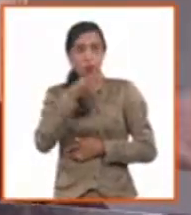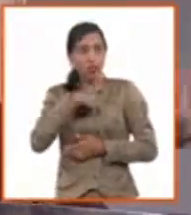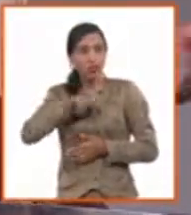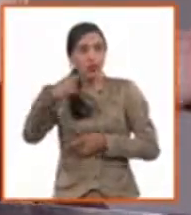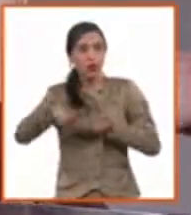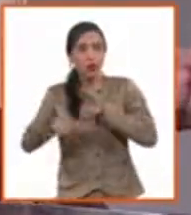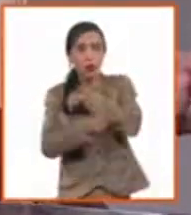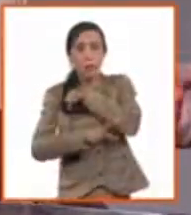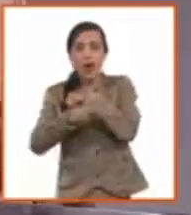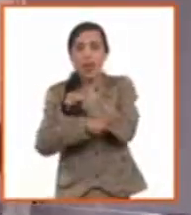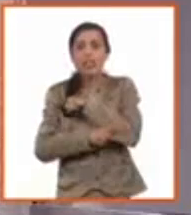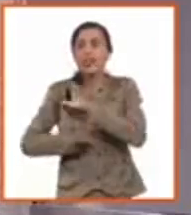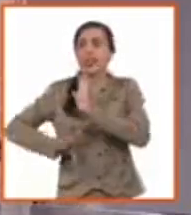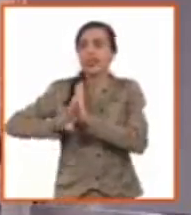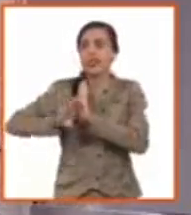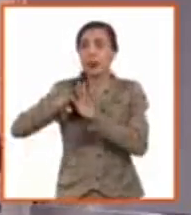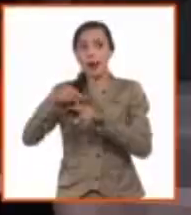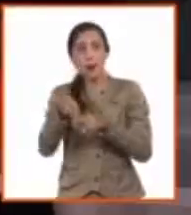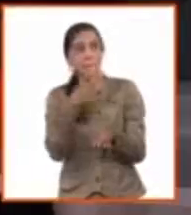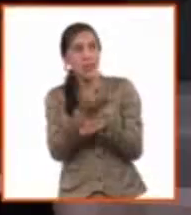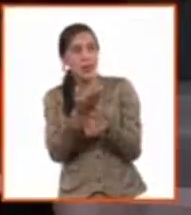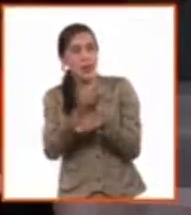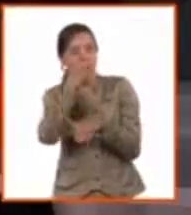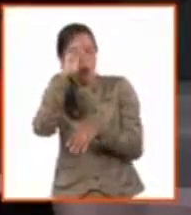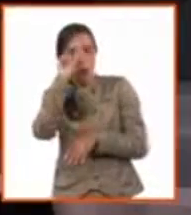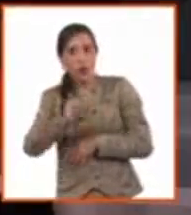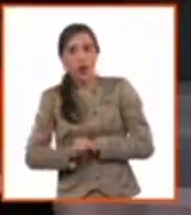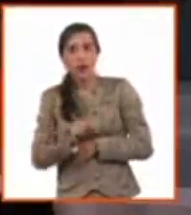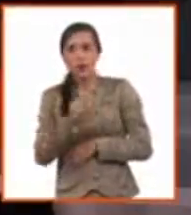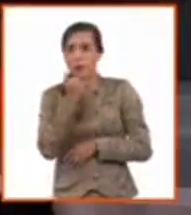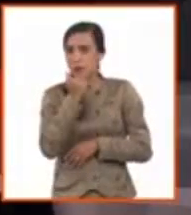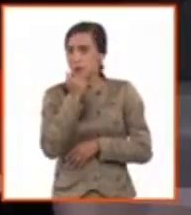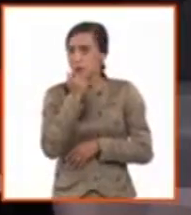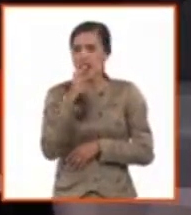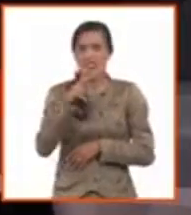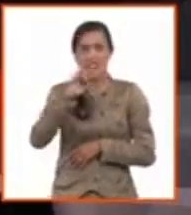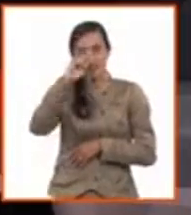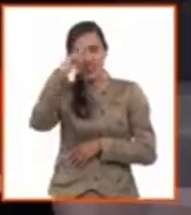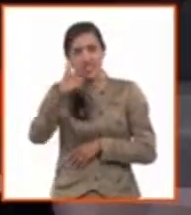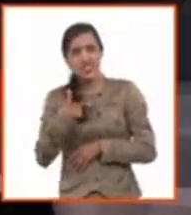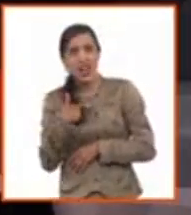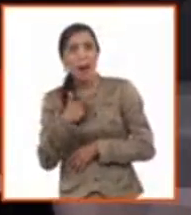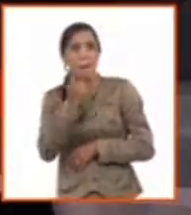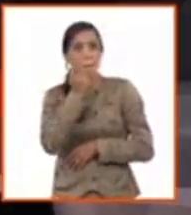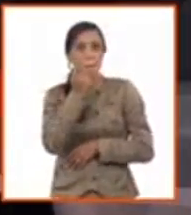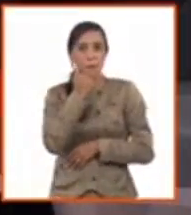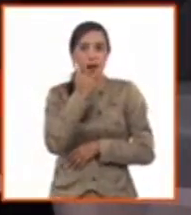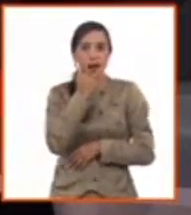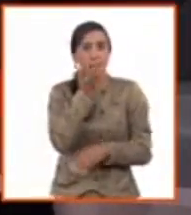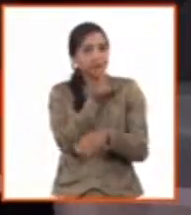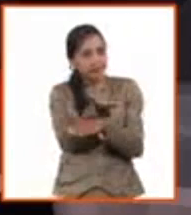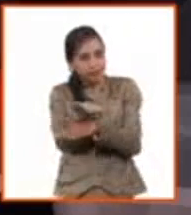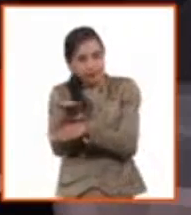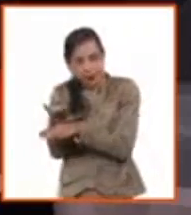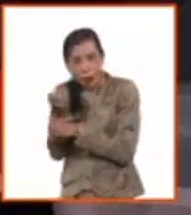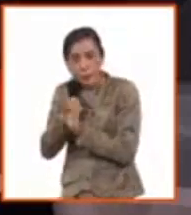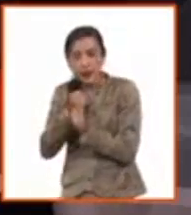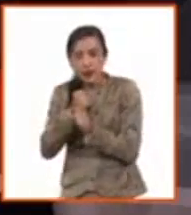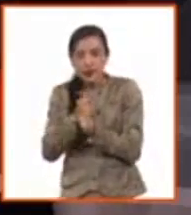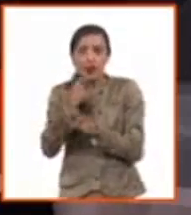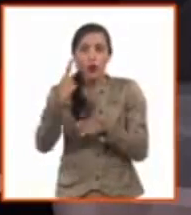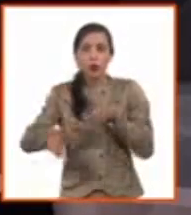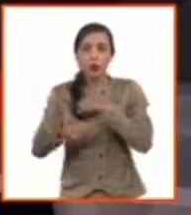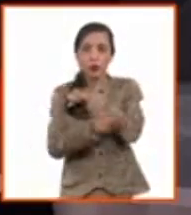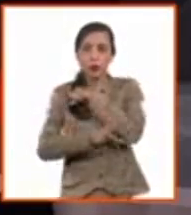sector que son muy demandados en otros países donde los que más visas reciben de los más de los más solicitados para